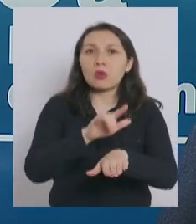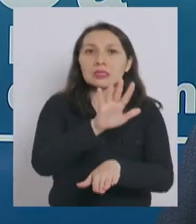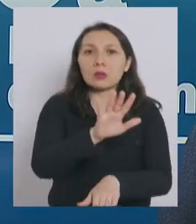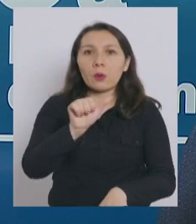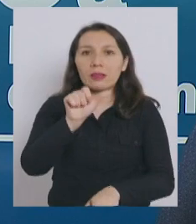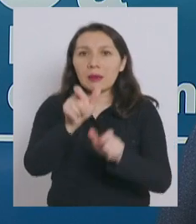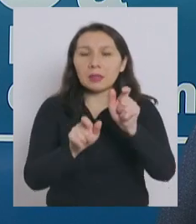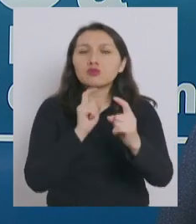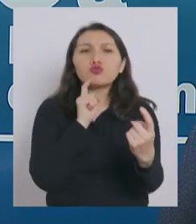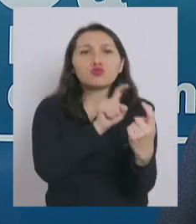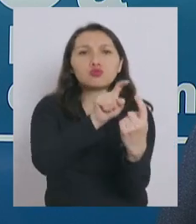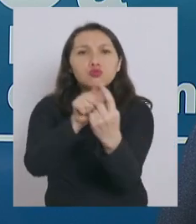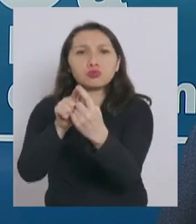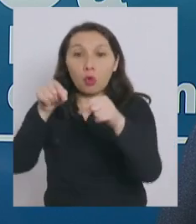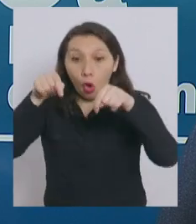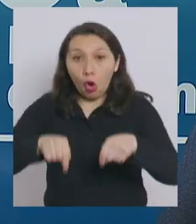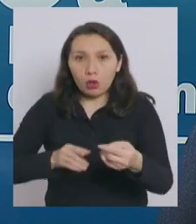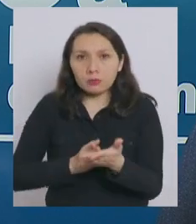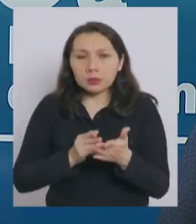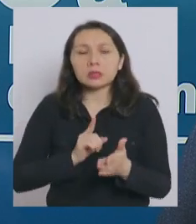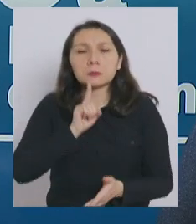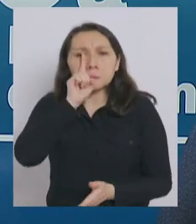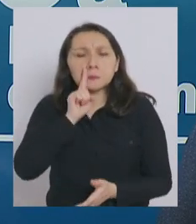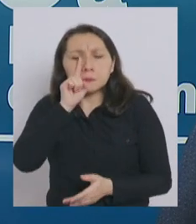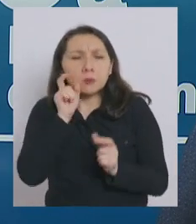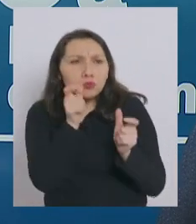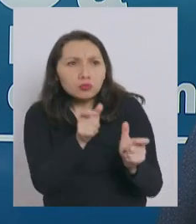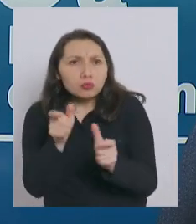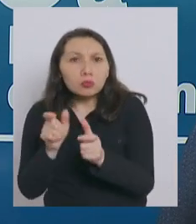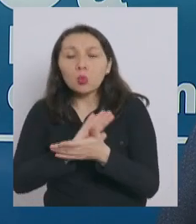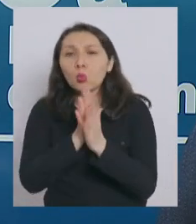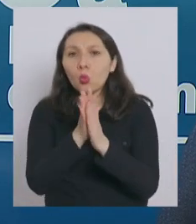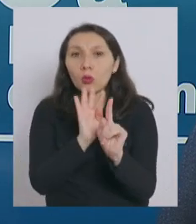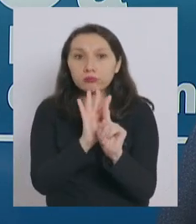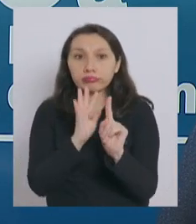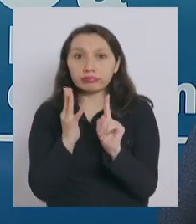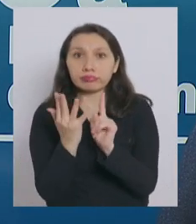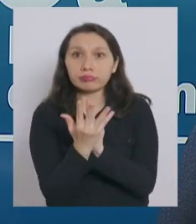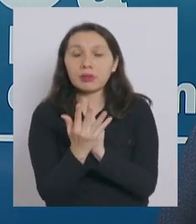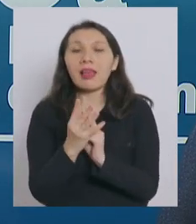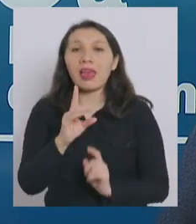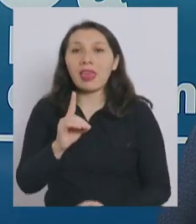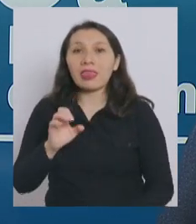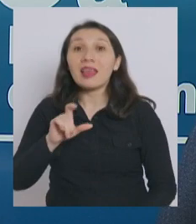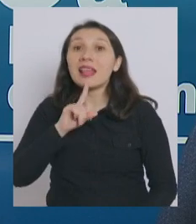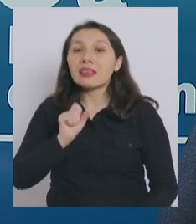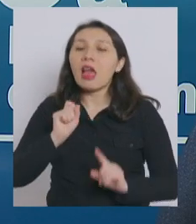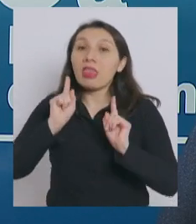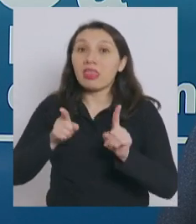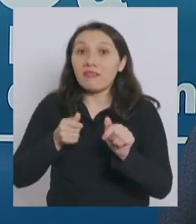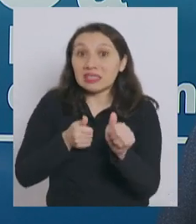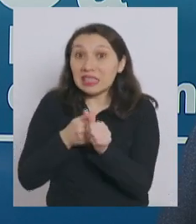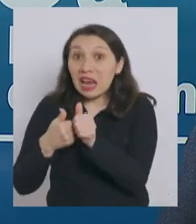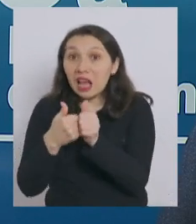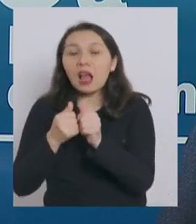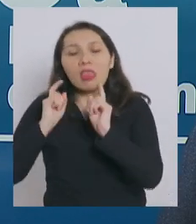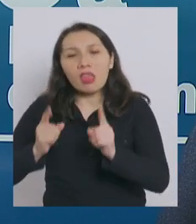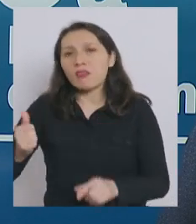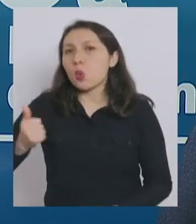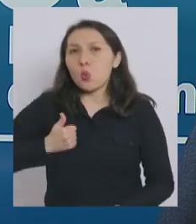y se están testeando desde hoy todos los contactos estrechos de la variante delta deben cumplir 14 días de aislamiento